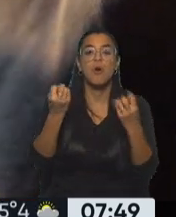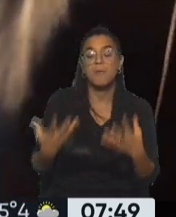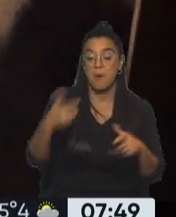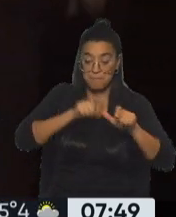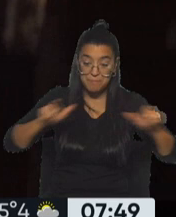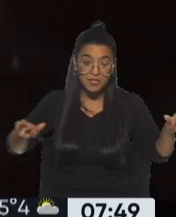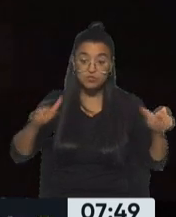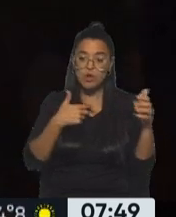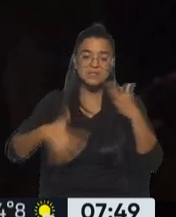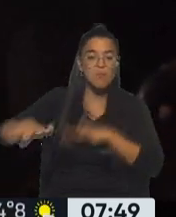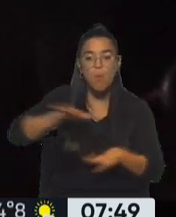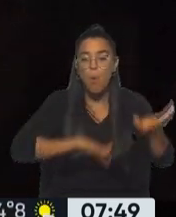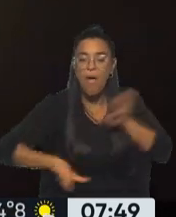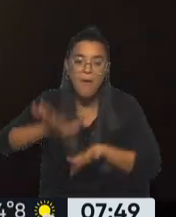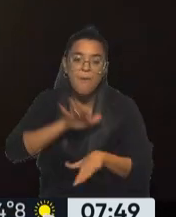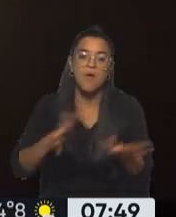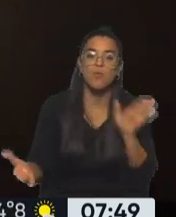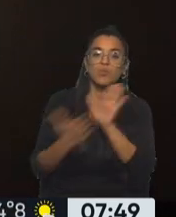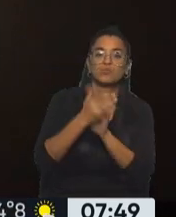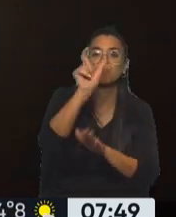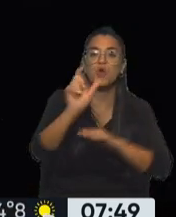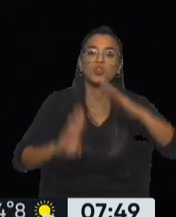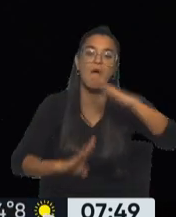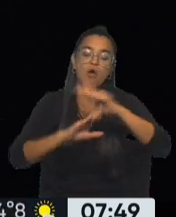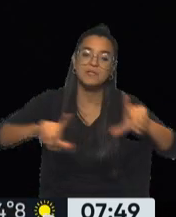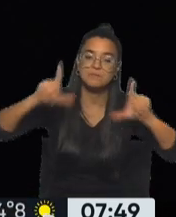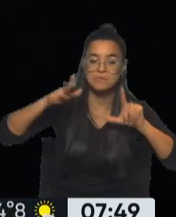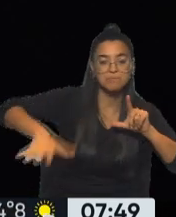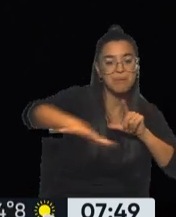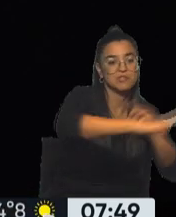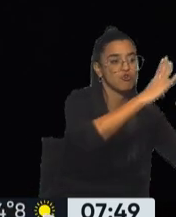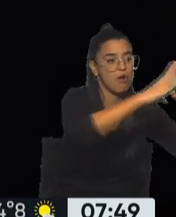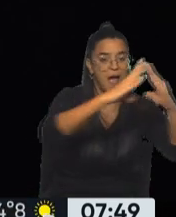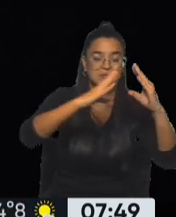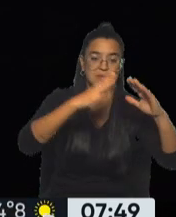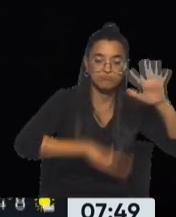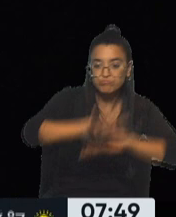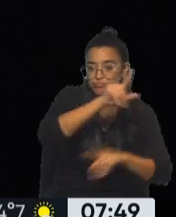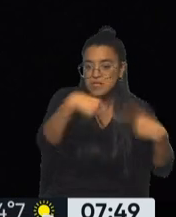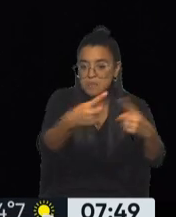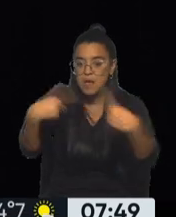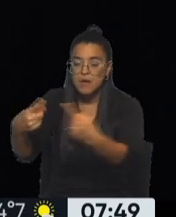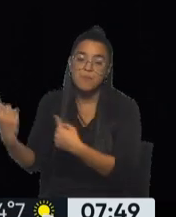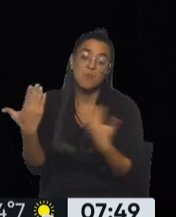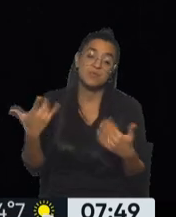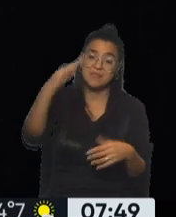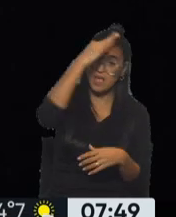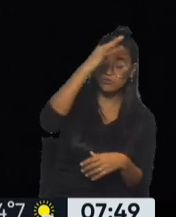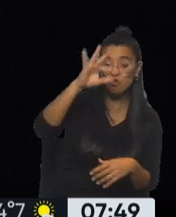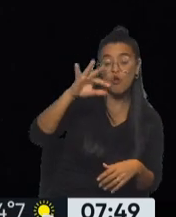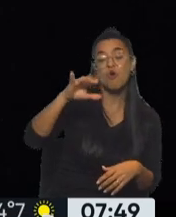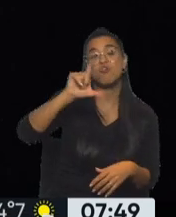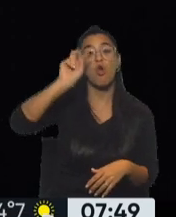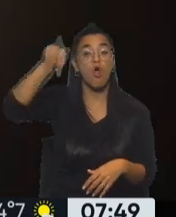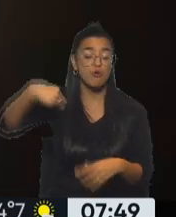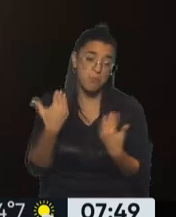van moviéndose junto con los protagonistas por los distintos espacios de la casa, que pueden representar en un momento al Teatro Colón y minutos más tarde